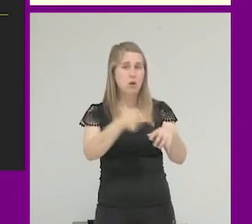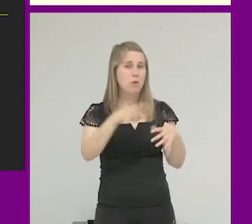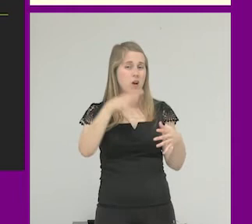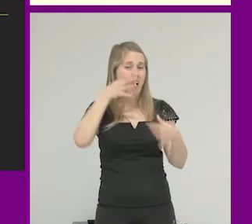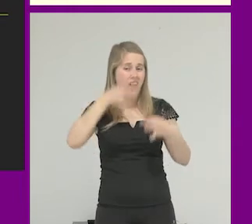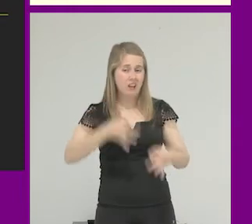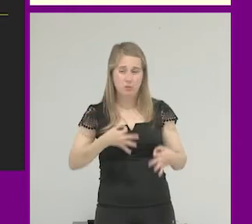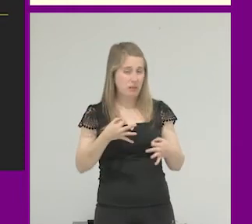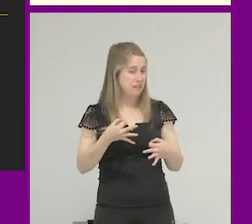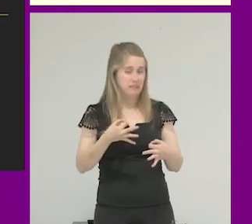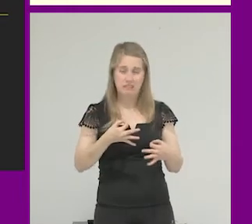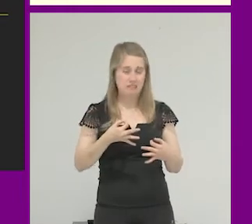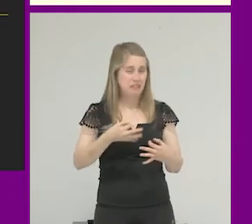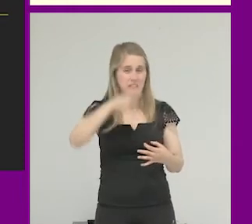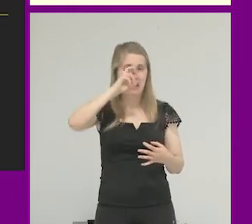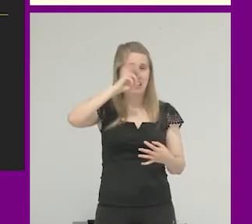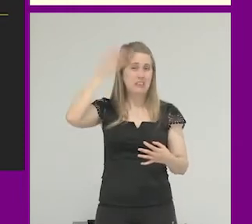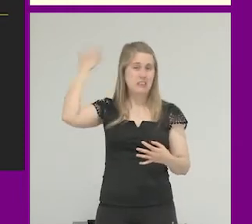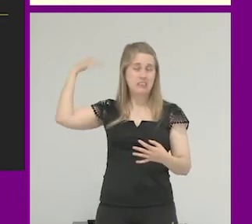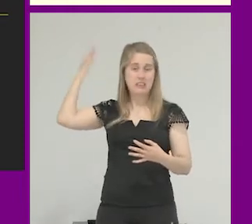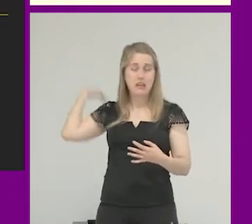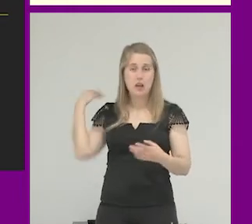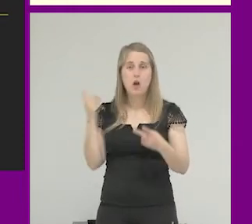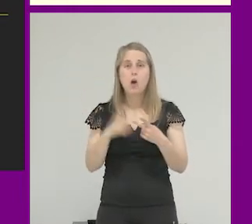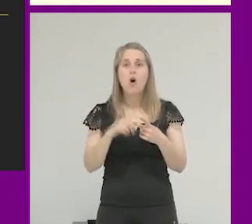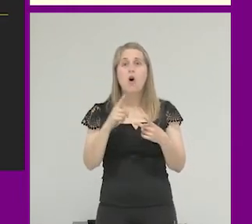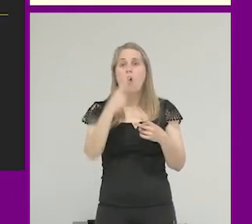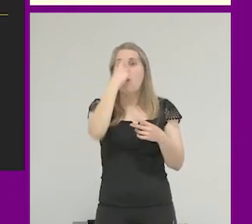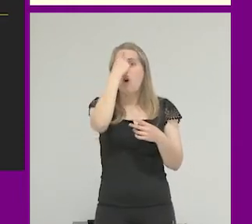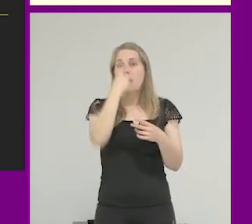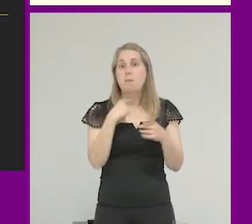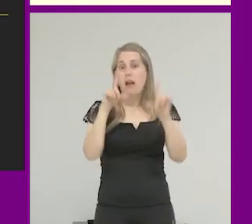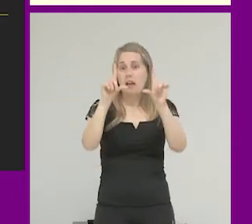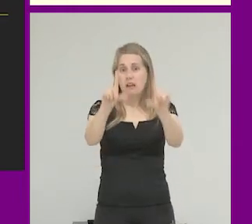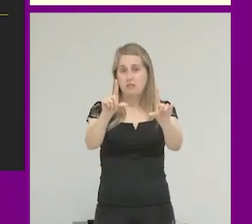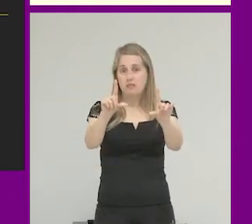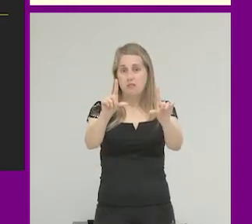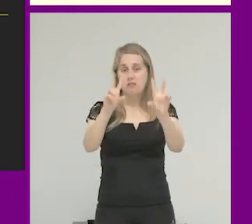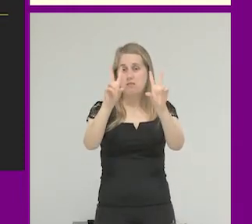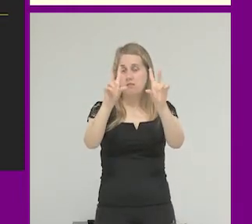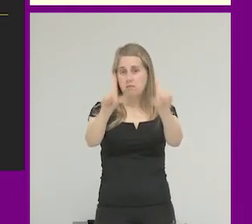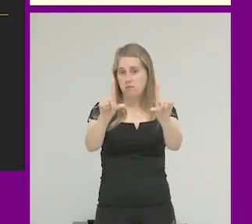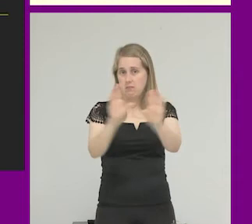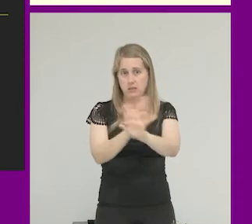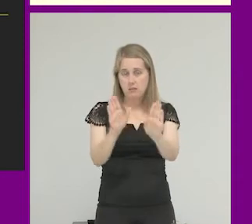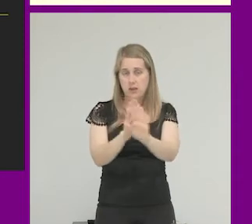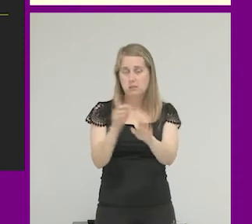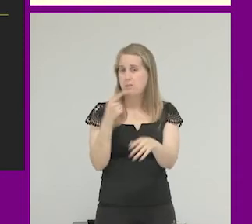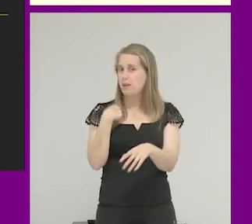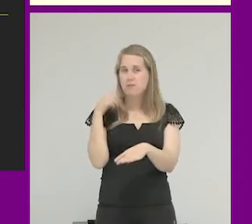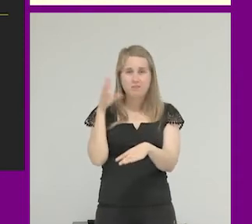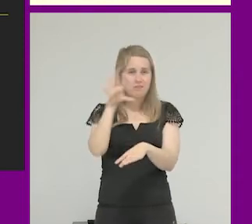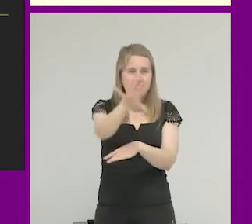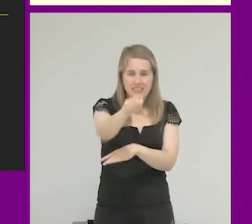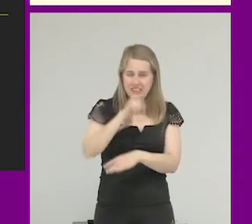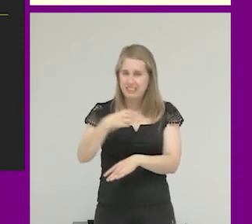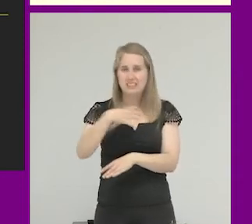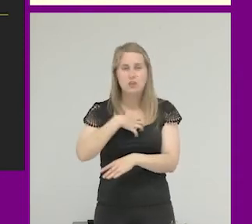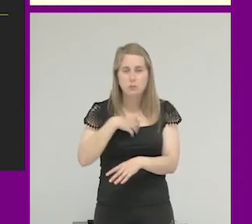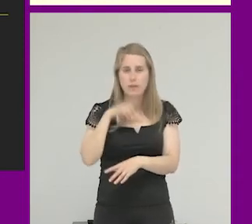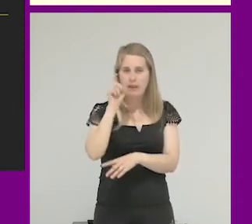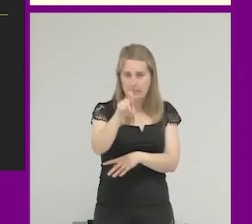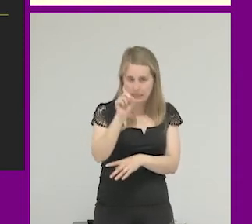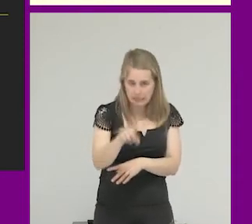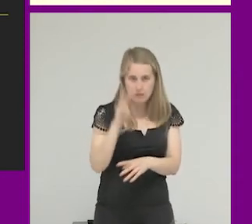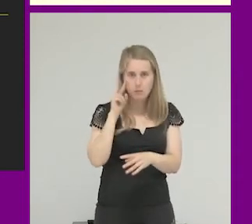deseguneratuak edo bakarri jartzen zan irudia, materialaren irudia, baina ezin zan hartu edo